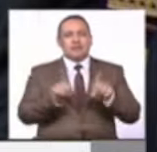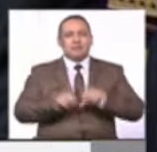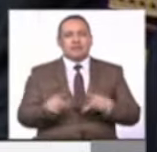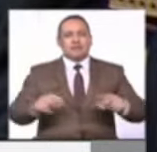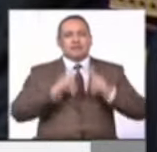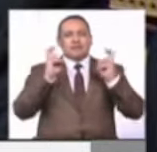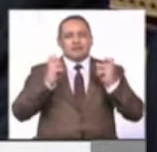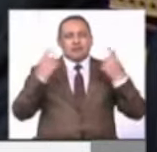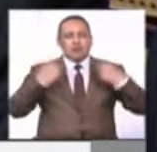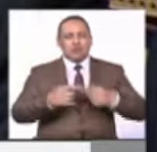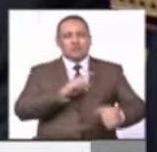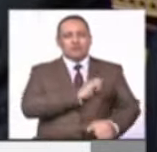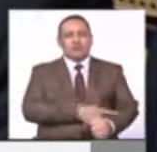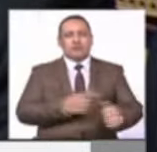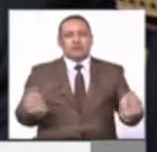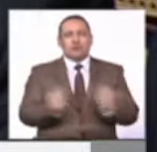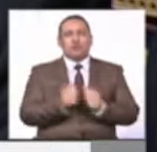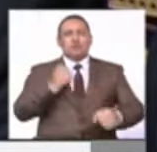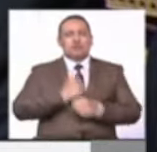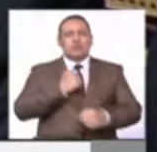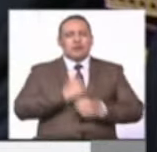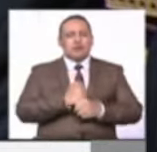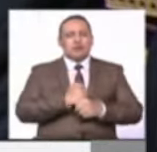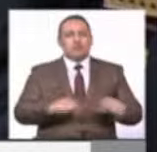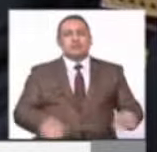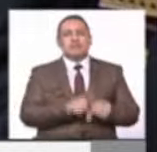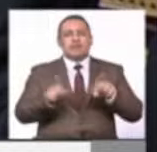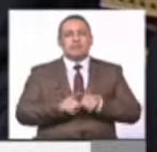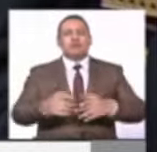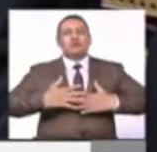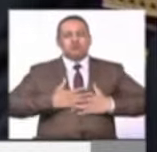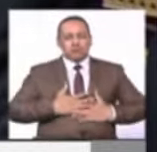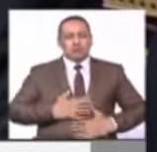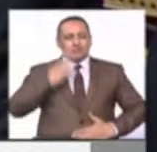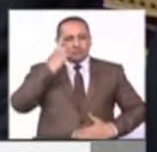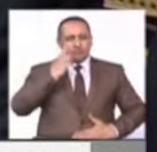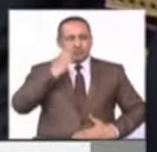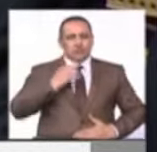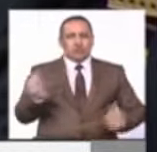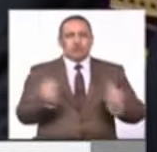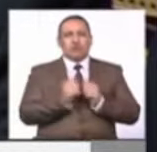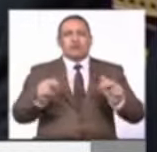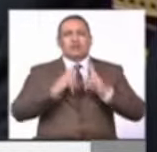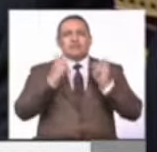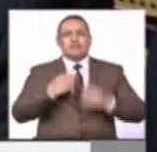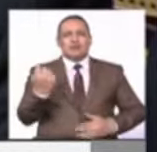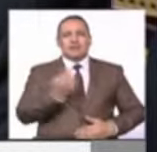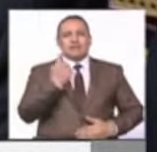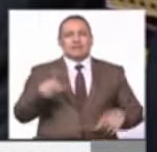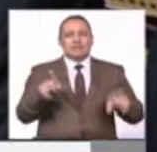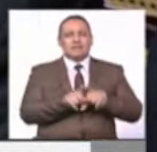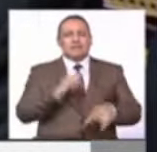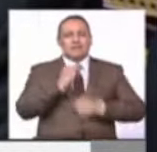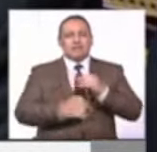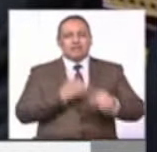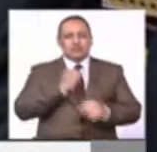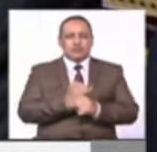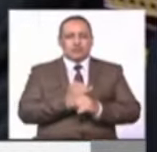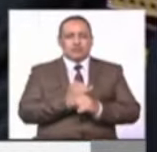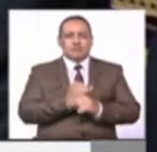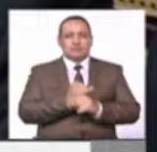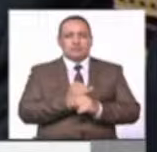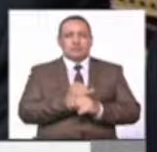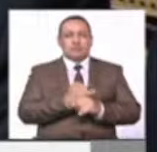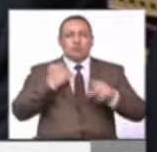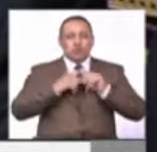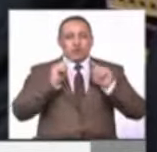fortalecer la institucionalidad y nuestra reputación en la Esfera nacional e internacional